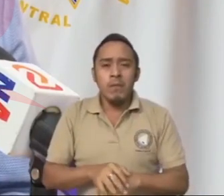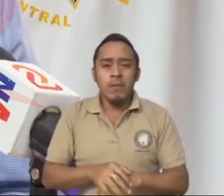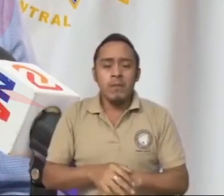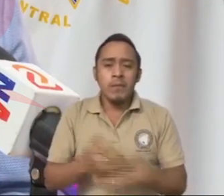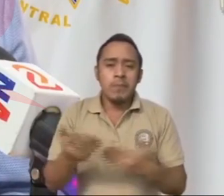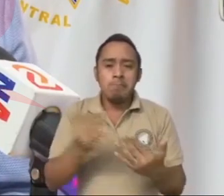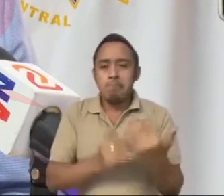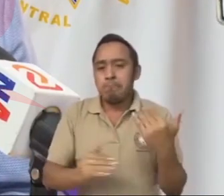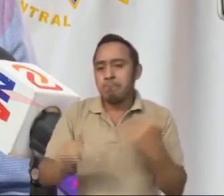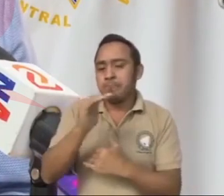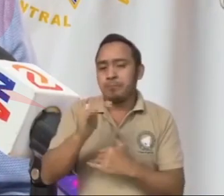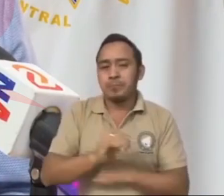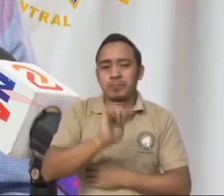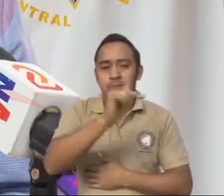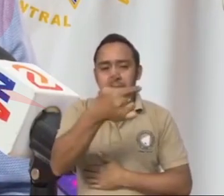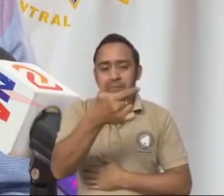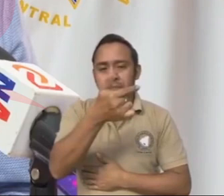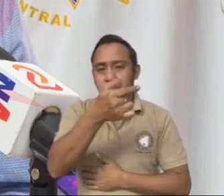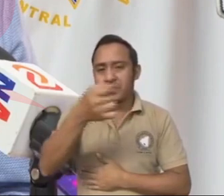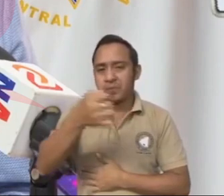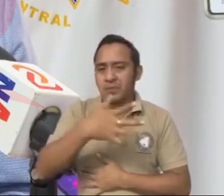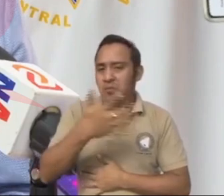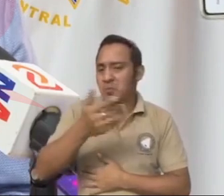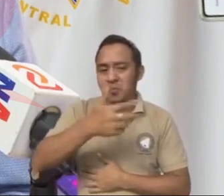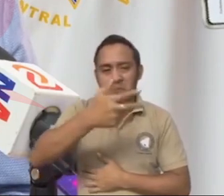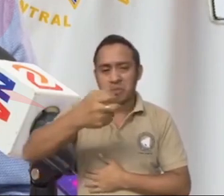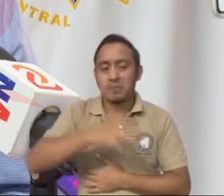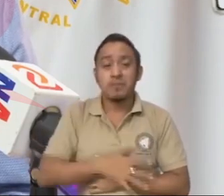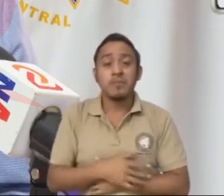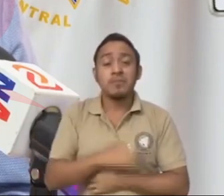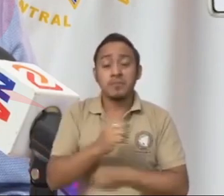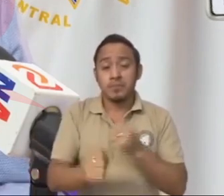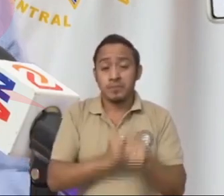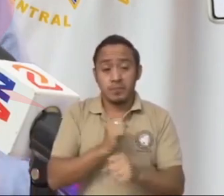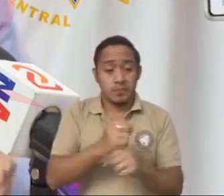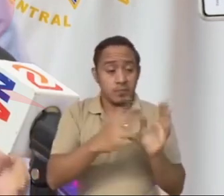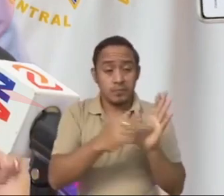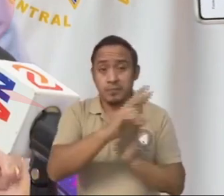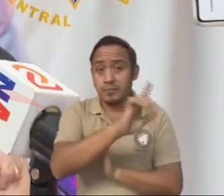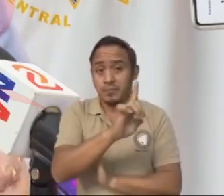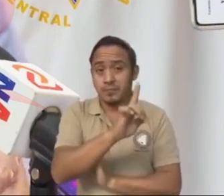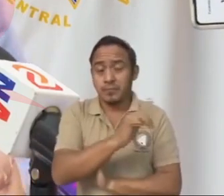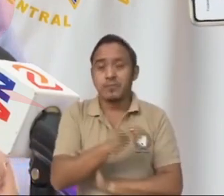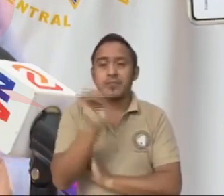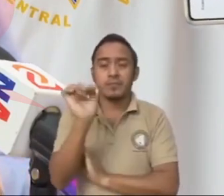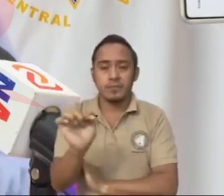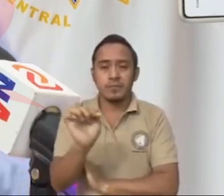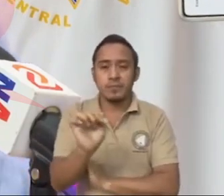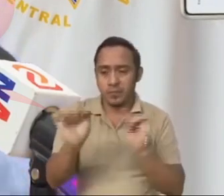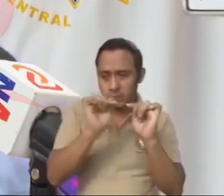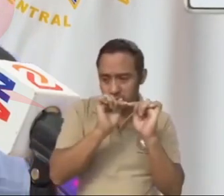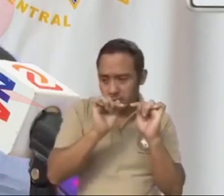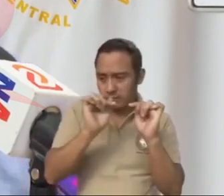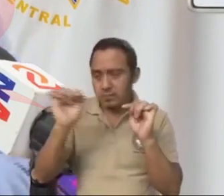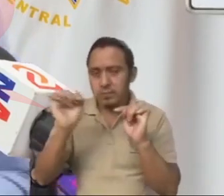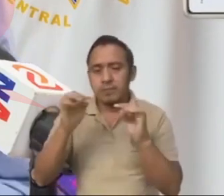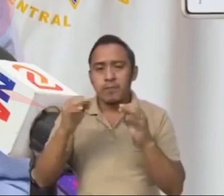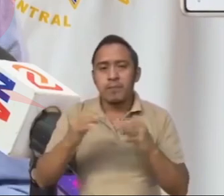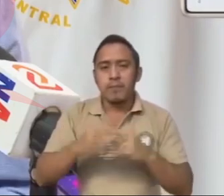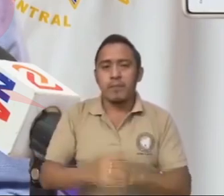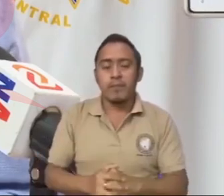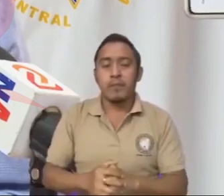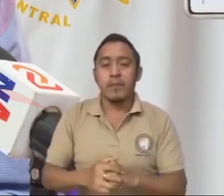de 700, casi 800 millones en 2021. Esto los mete en ruta directamente